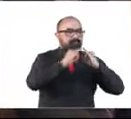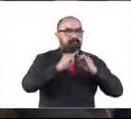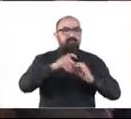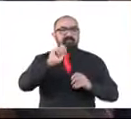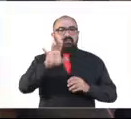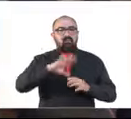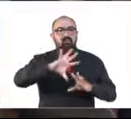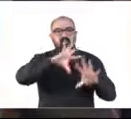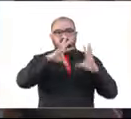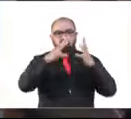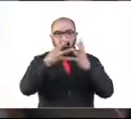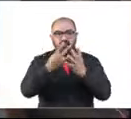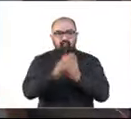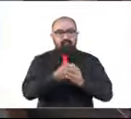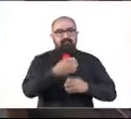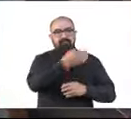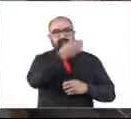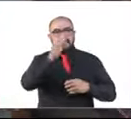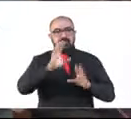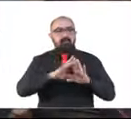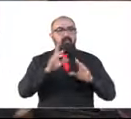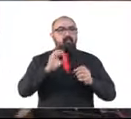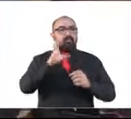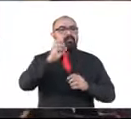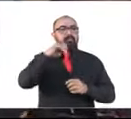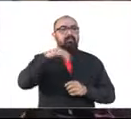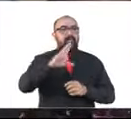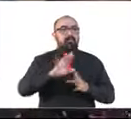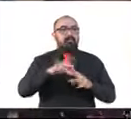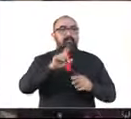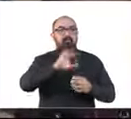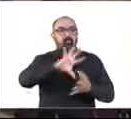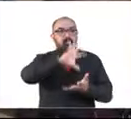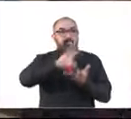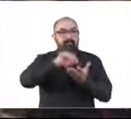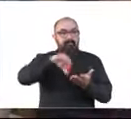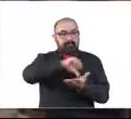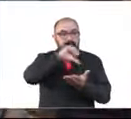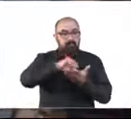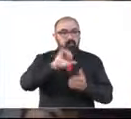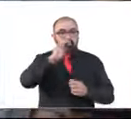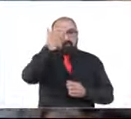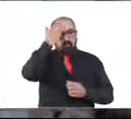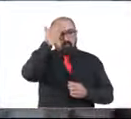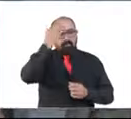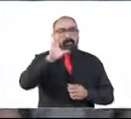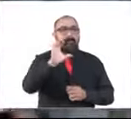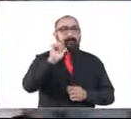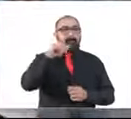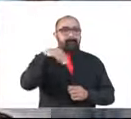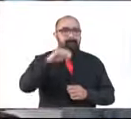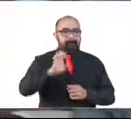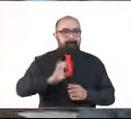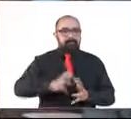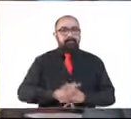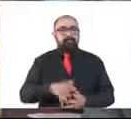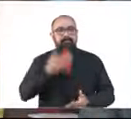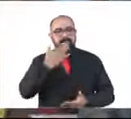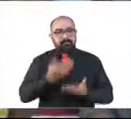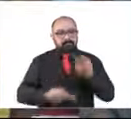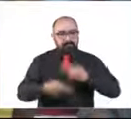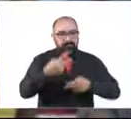Ambiente y Recursos Naturales y de la Comisión Ambiental de la Megalópolis, a la que conocemos como CAME. Bienvenido, doctor.